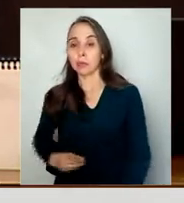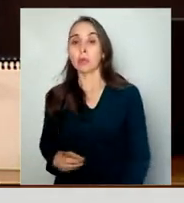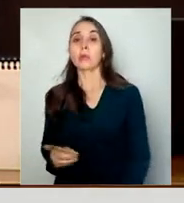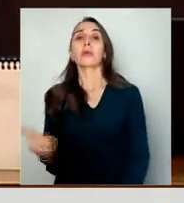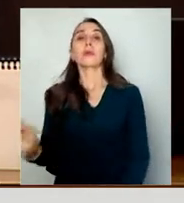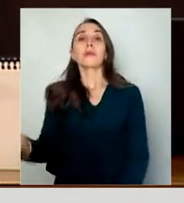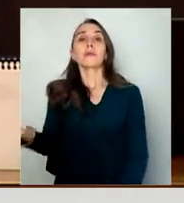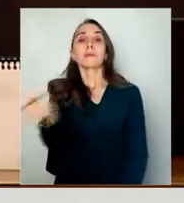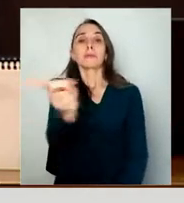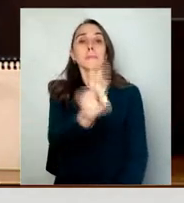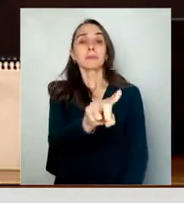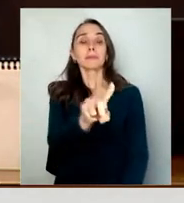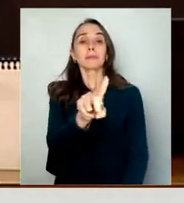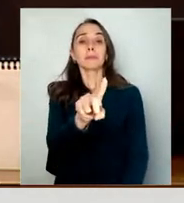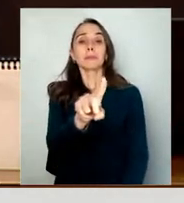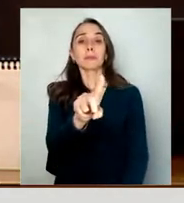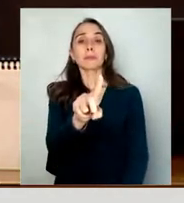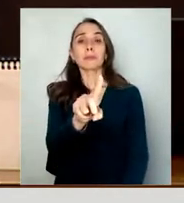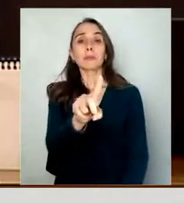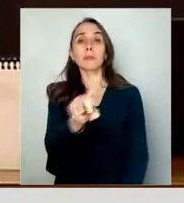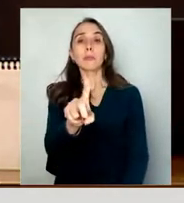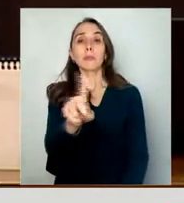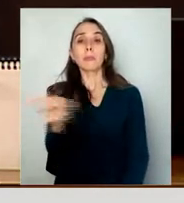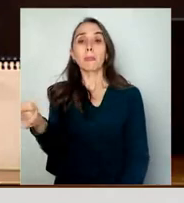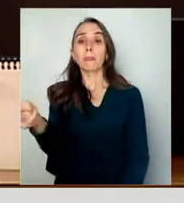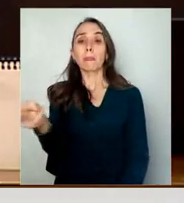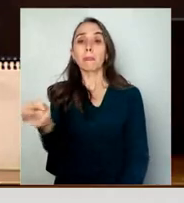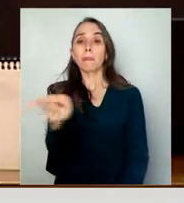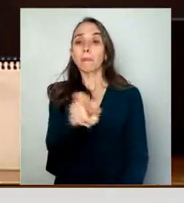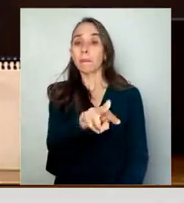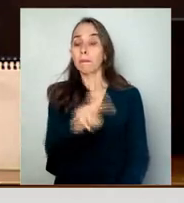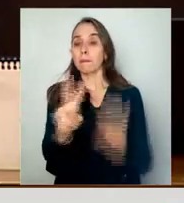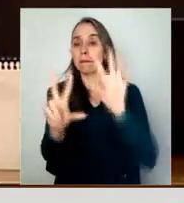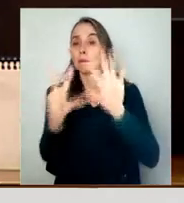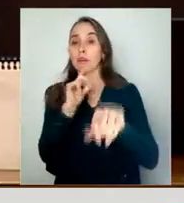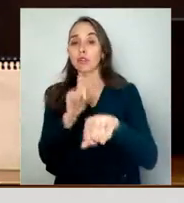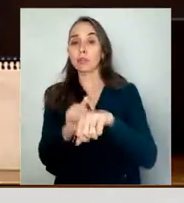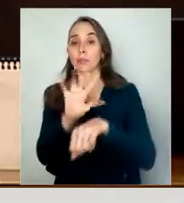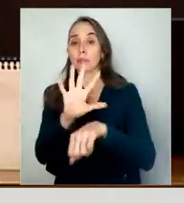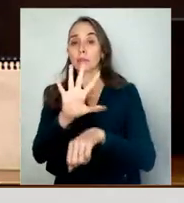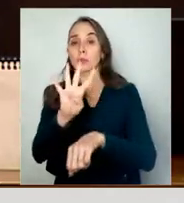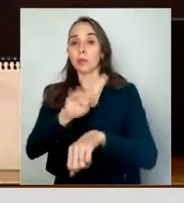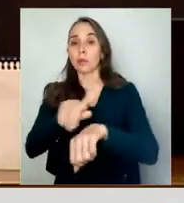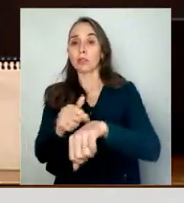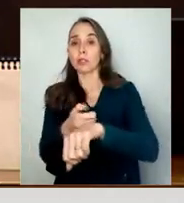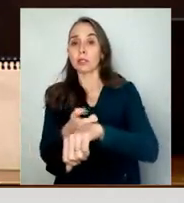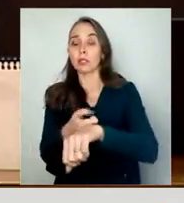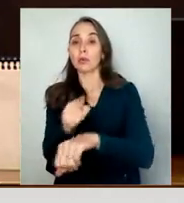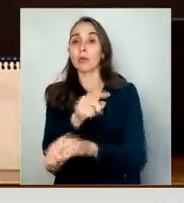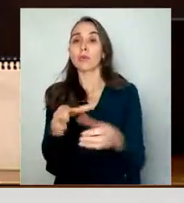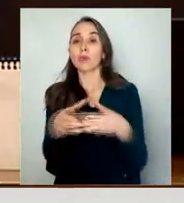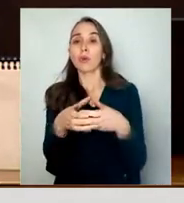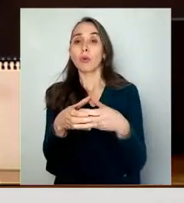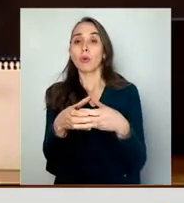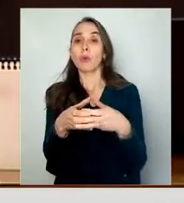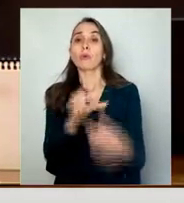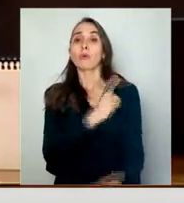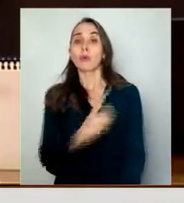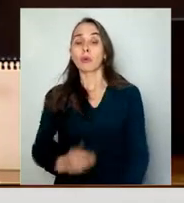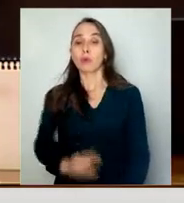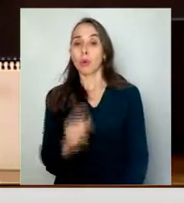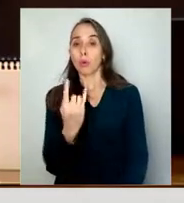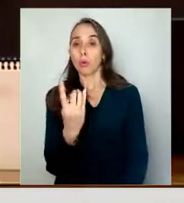le corresponde el turno hasta por ocho minutos cincuenta y cuatro segundos el comité de Unión demócrata independiente